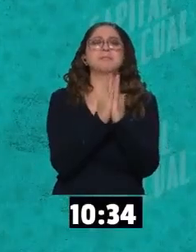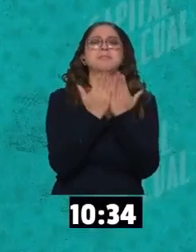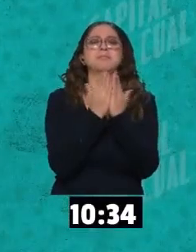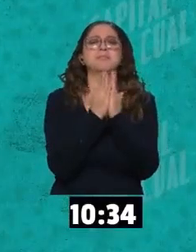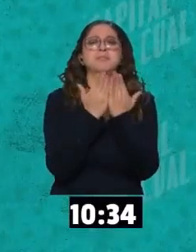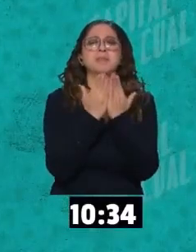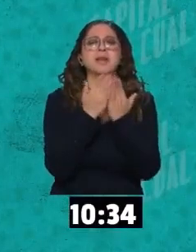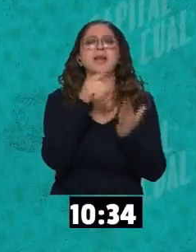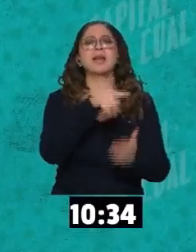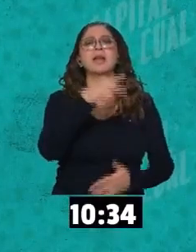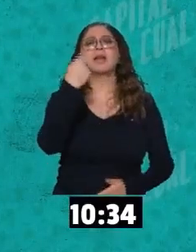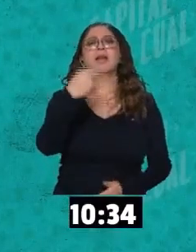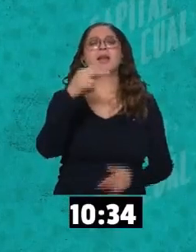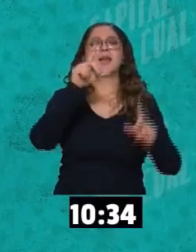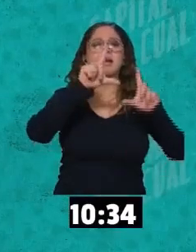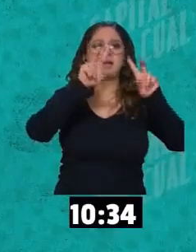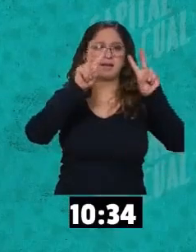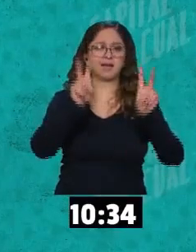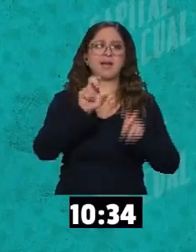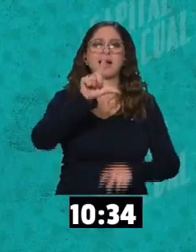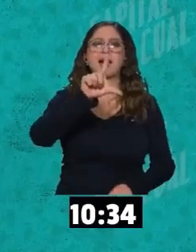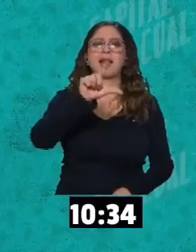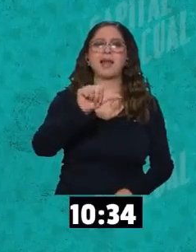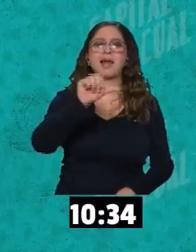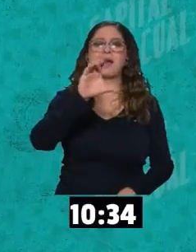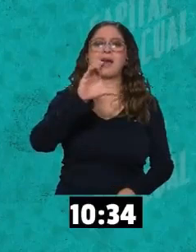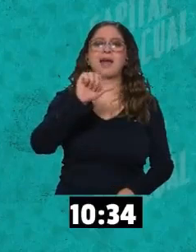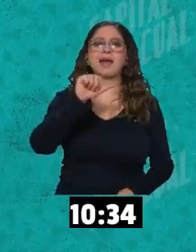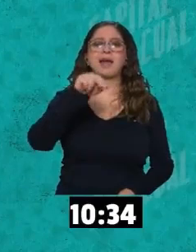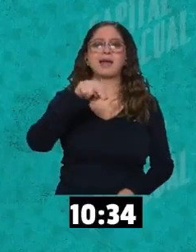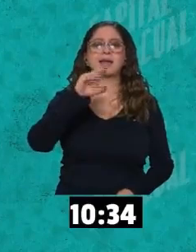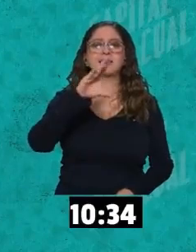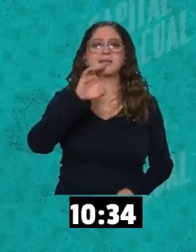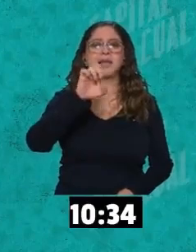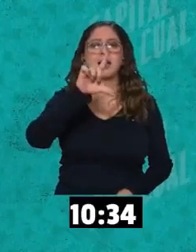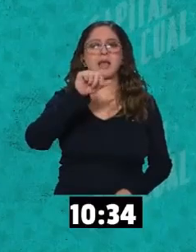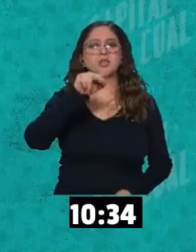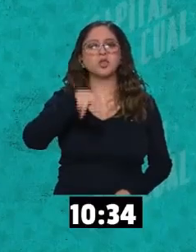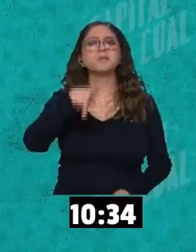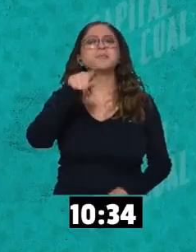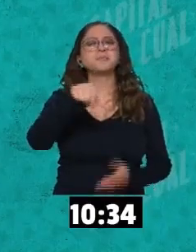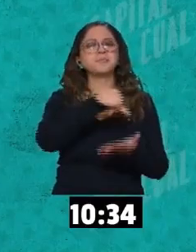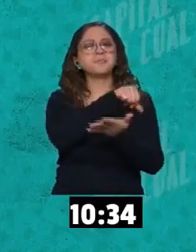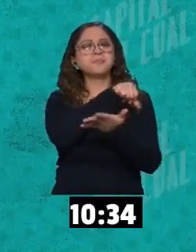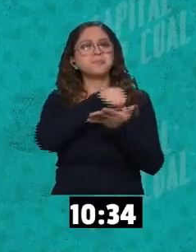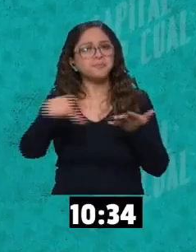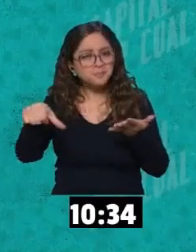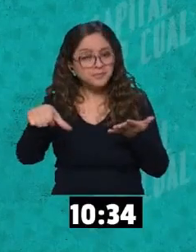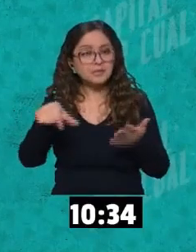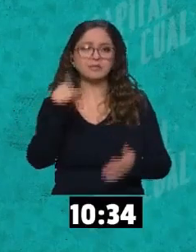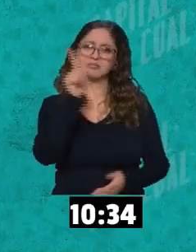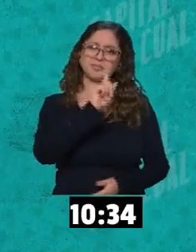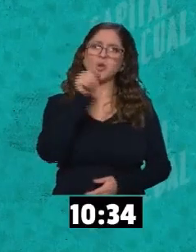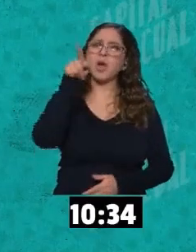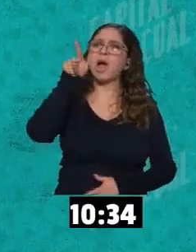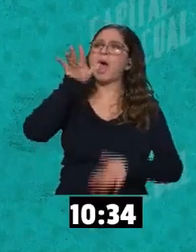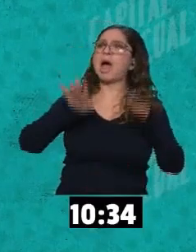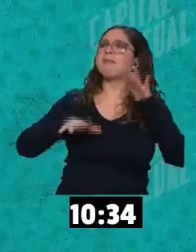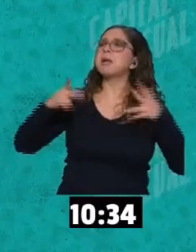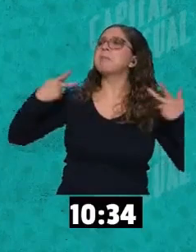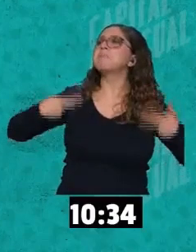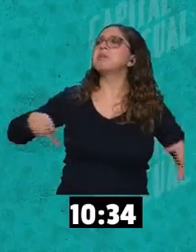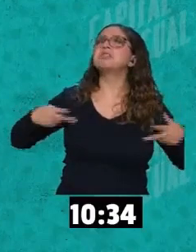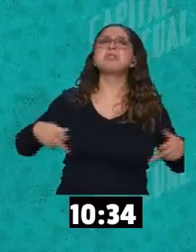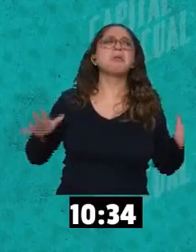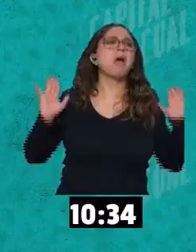AMLO. Porque fíjense que es bien fácil alegar a lo tonto sin Sí. tener los pelos de la burra en la mano. Como ya lo dijo el ingeniero,